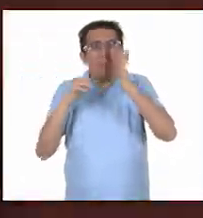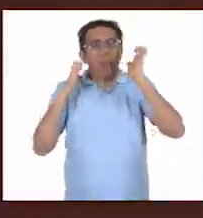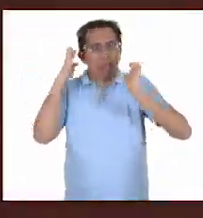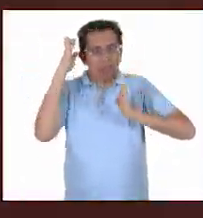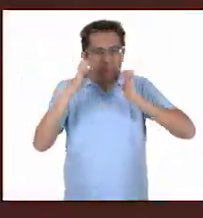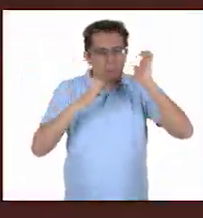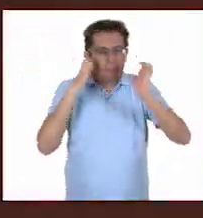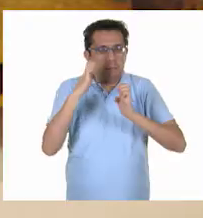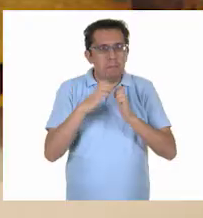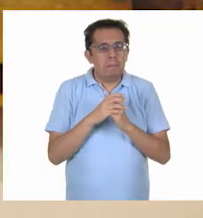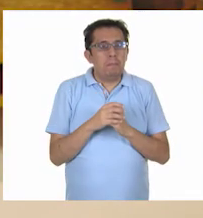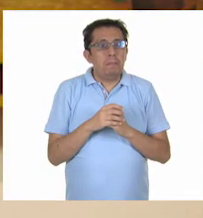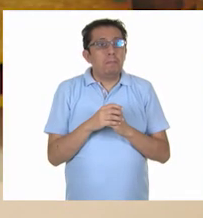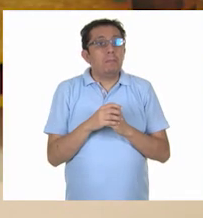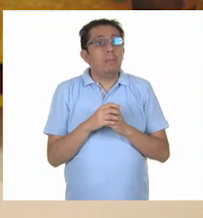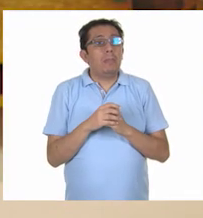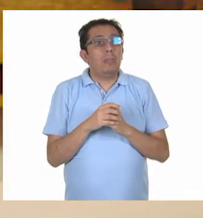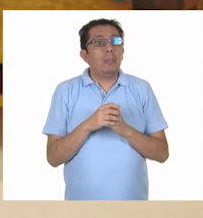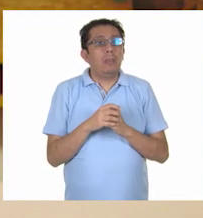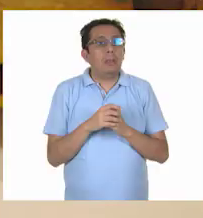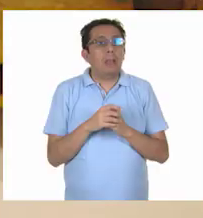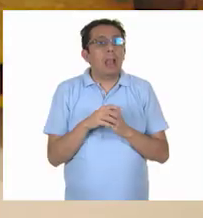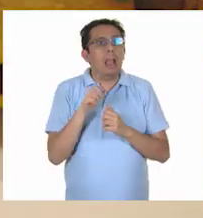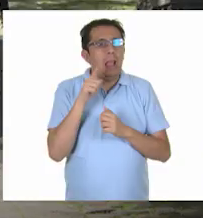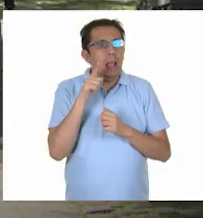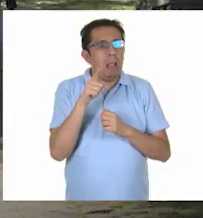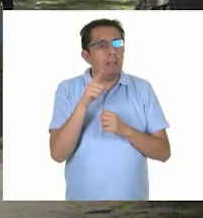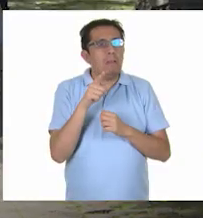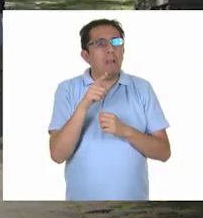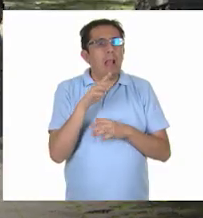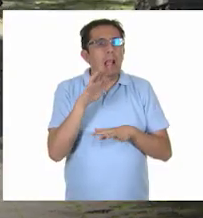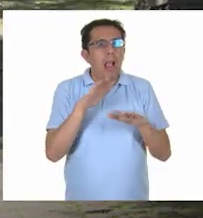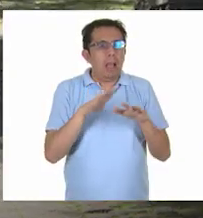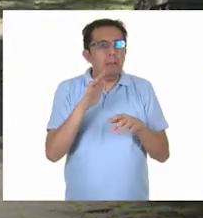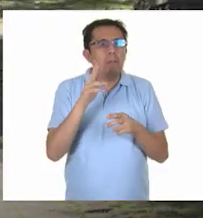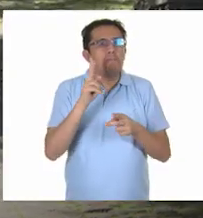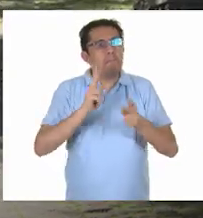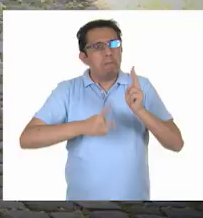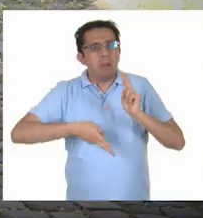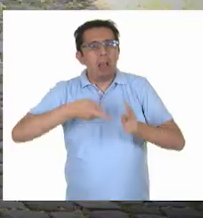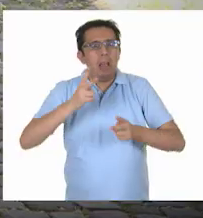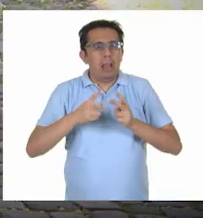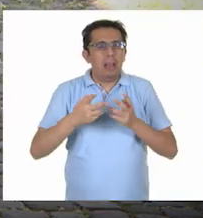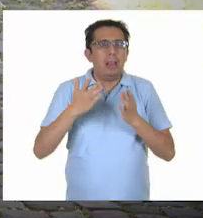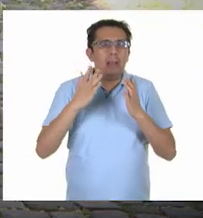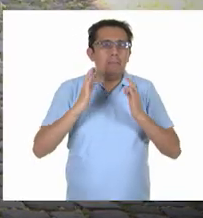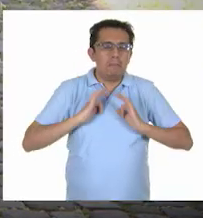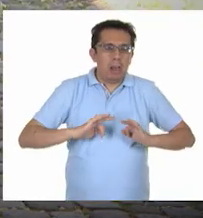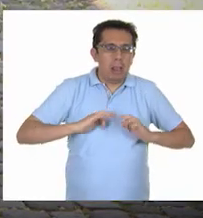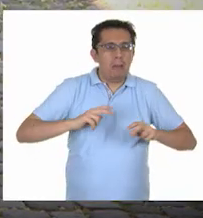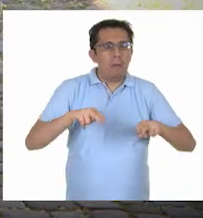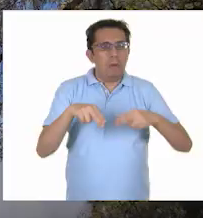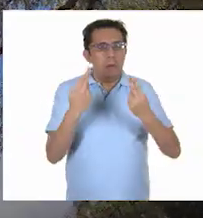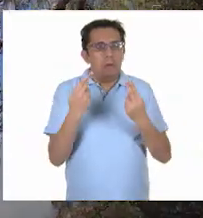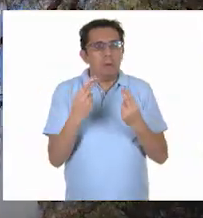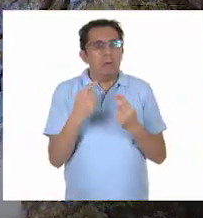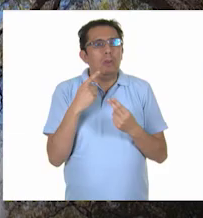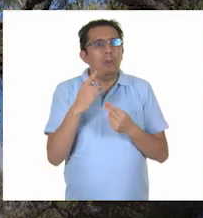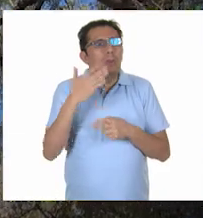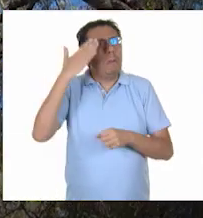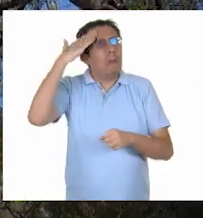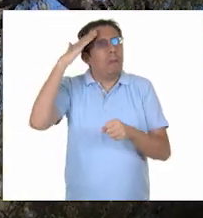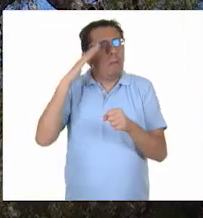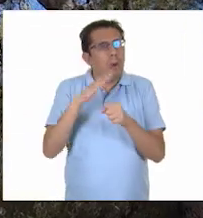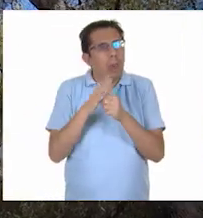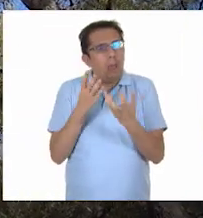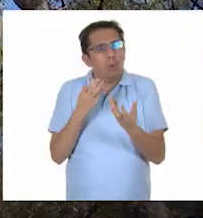él. En los corazones con los que eventualmente platica sereno y bromea. Su memoria abraza a su